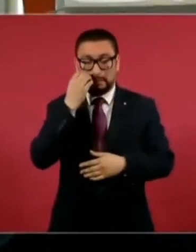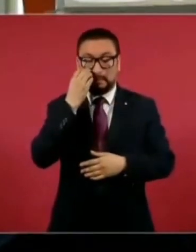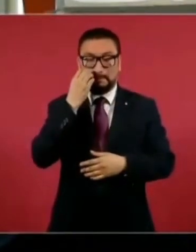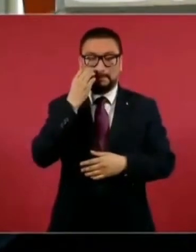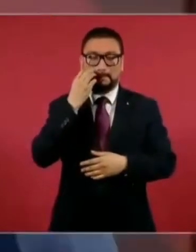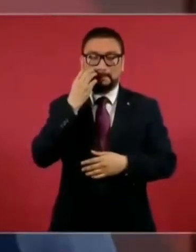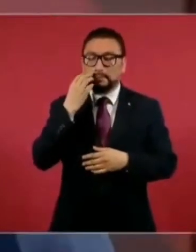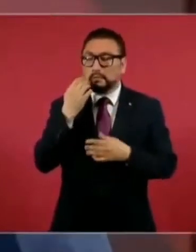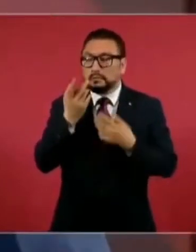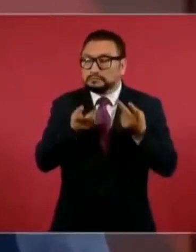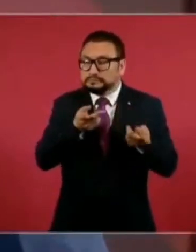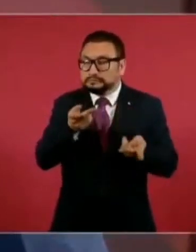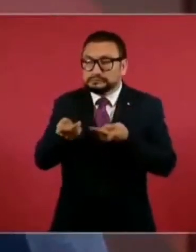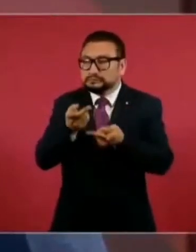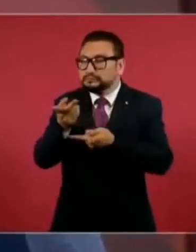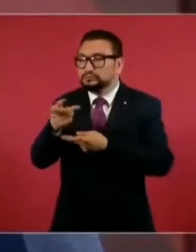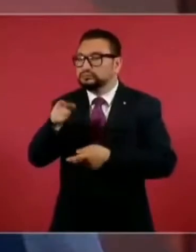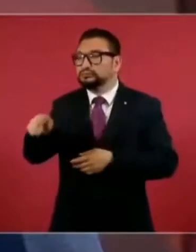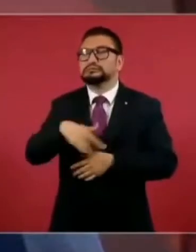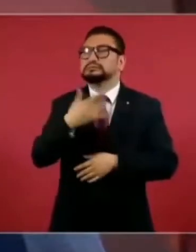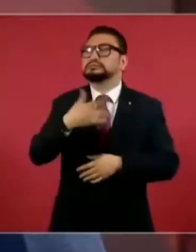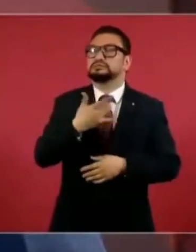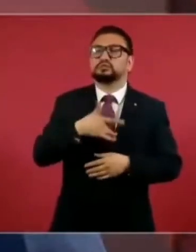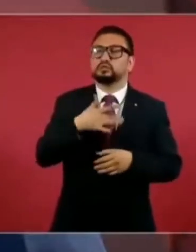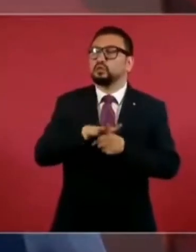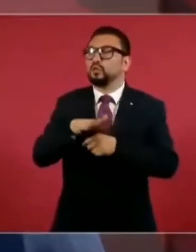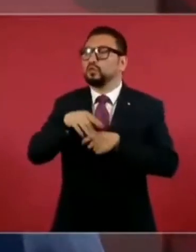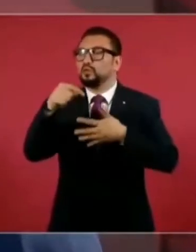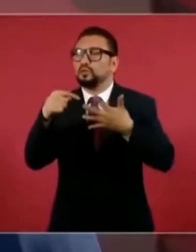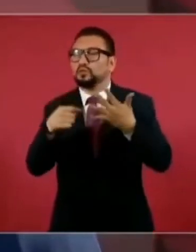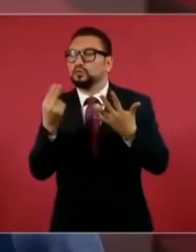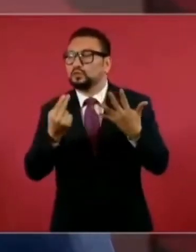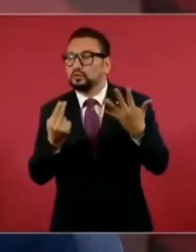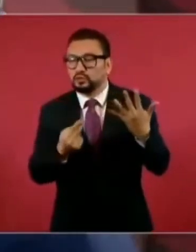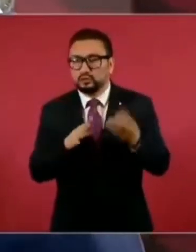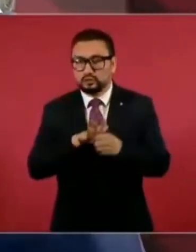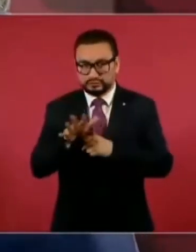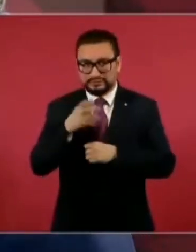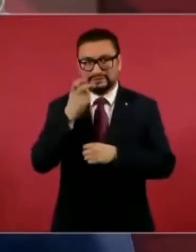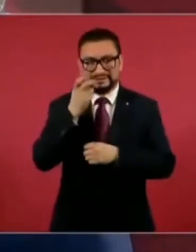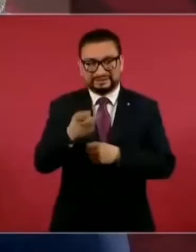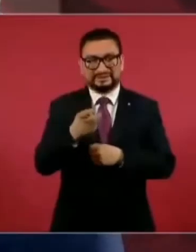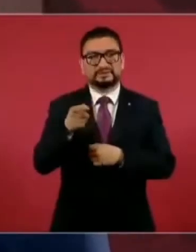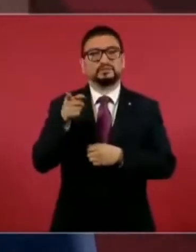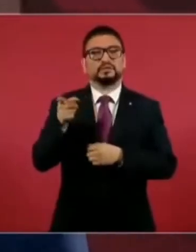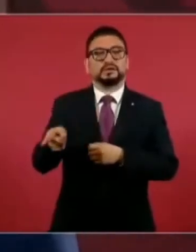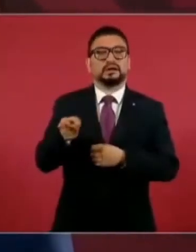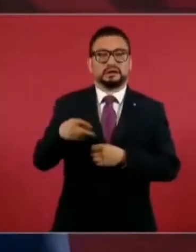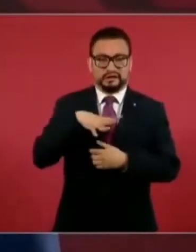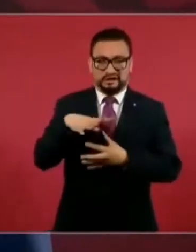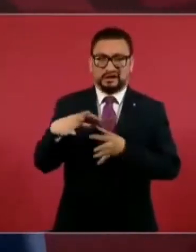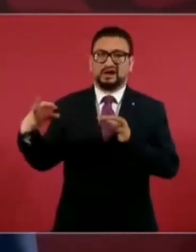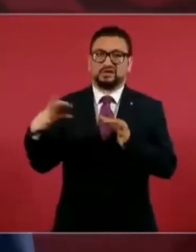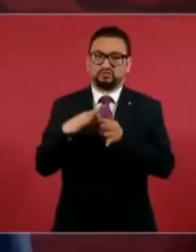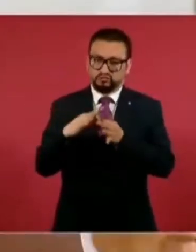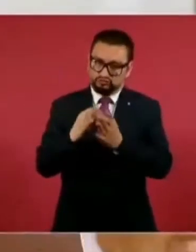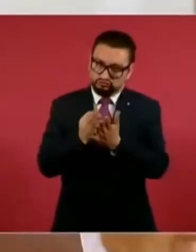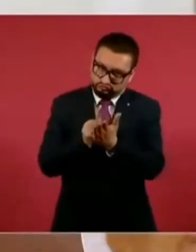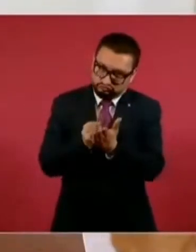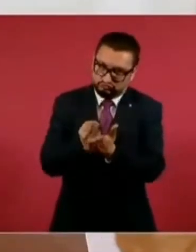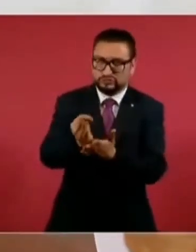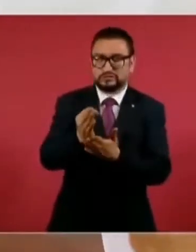recogiendo los sentimientos del pueblo. Porque ahí está la lealtad en el